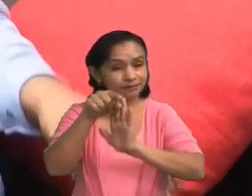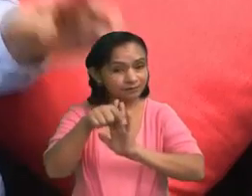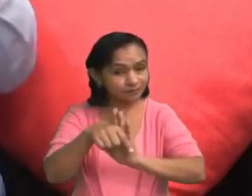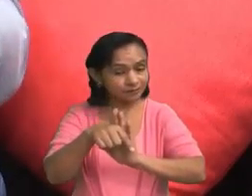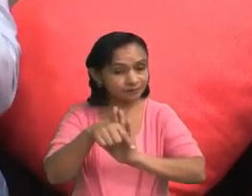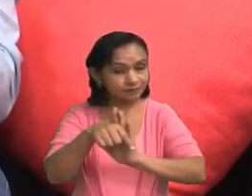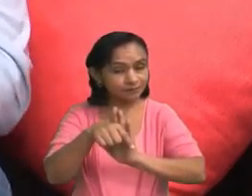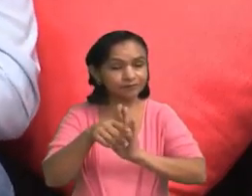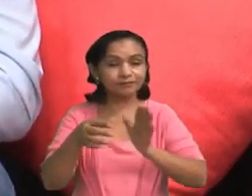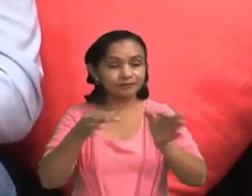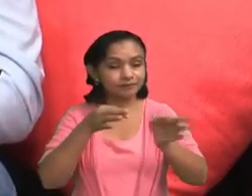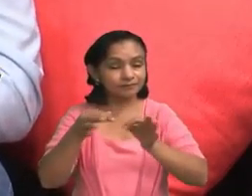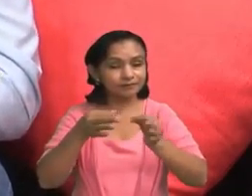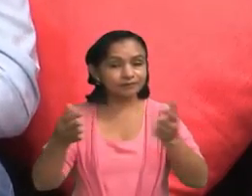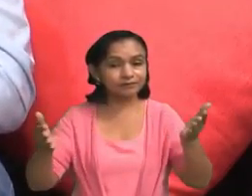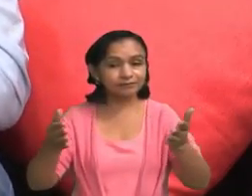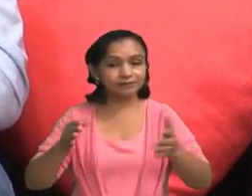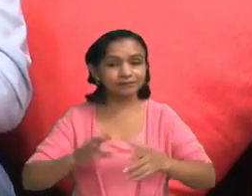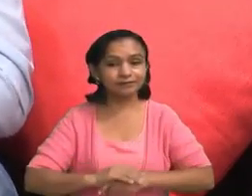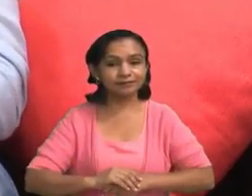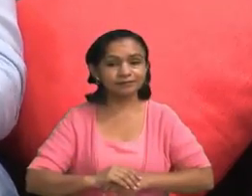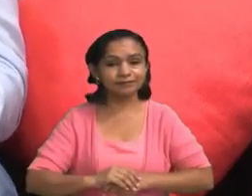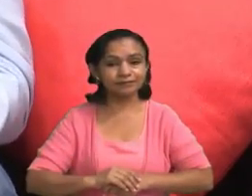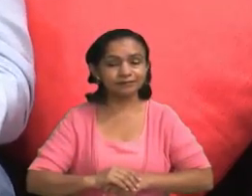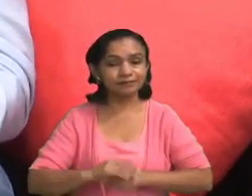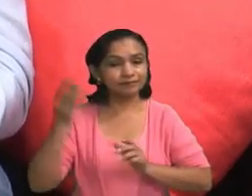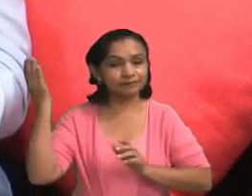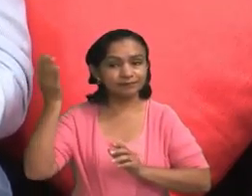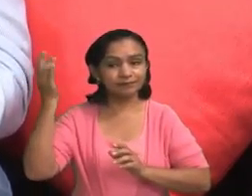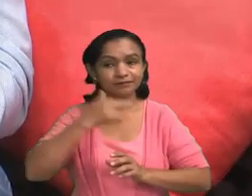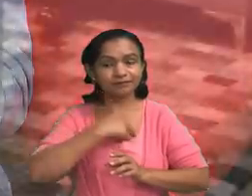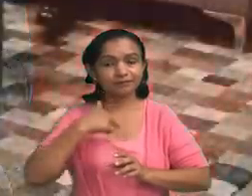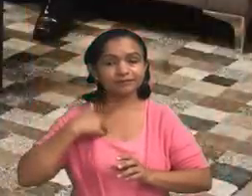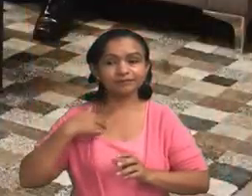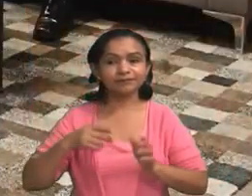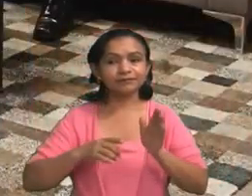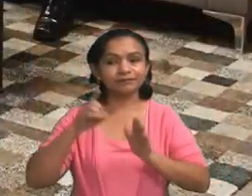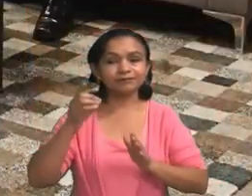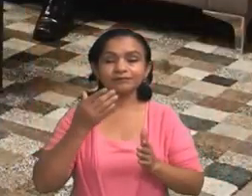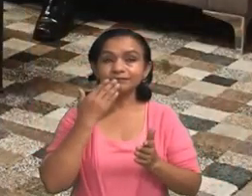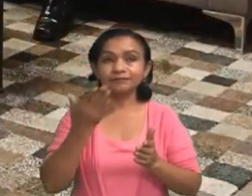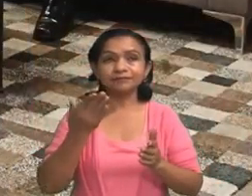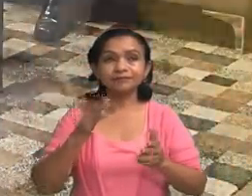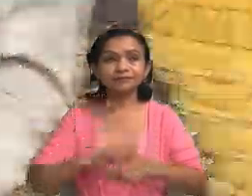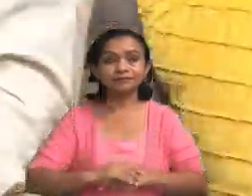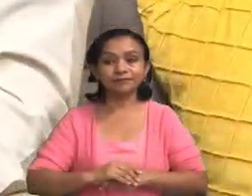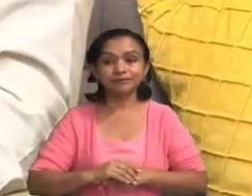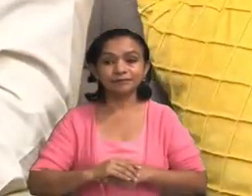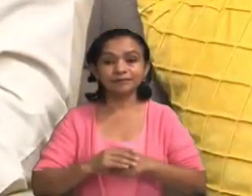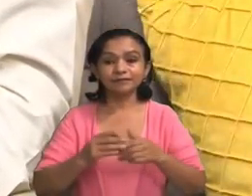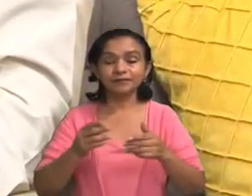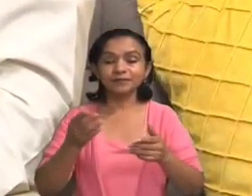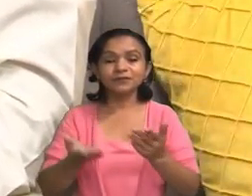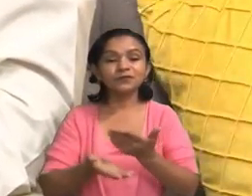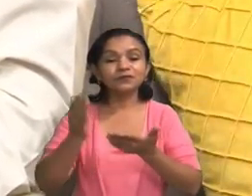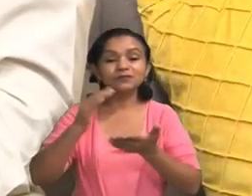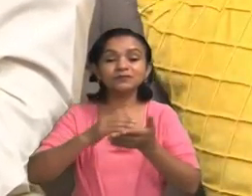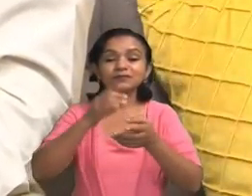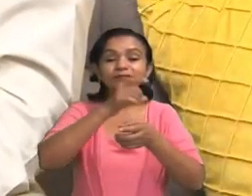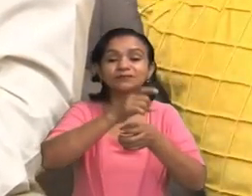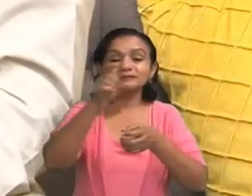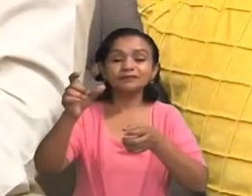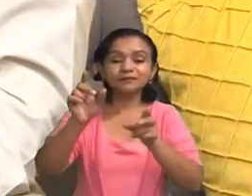para hacerlo en un minuto a partir de este importante congreso que se va a desarrollar. Bueno, nuevamente invitarles a toda